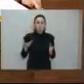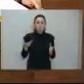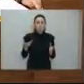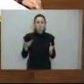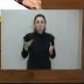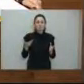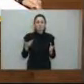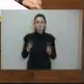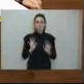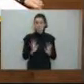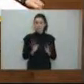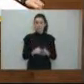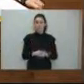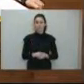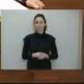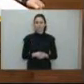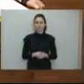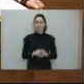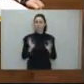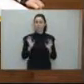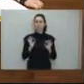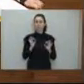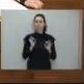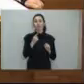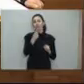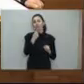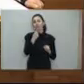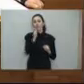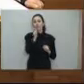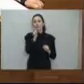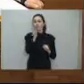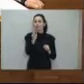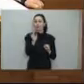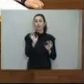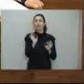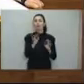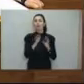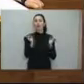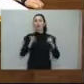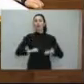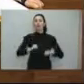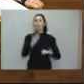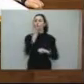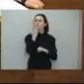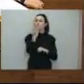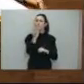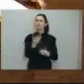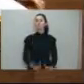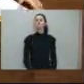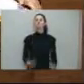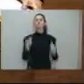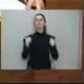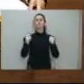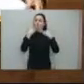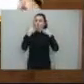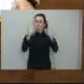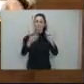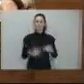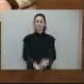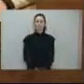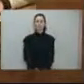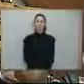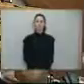pero desde luego sí lo calificamos como un acuerdo honesto y responsable. Muchas gracias.